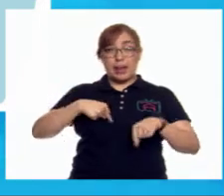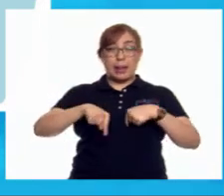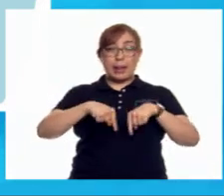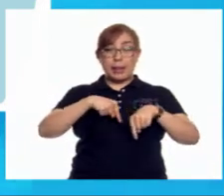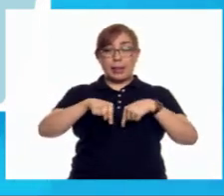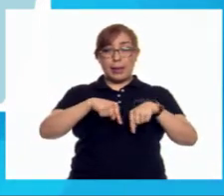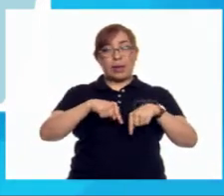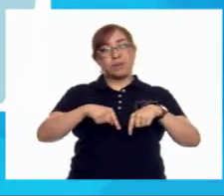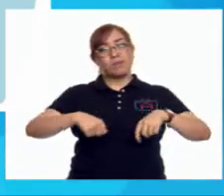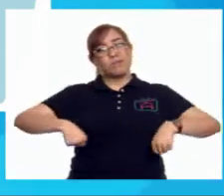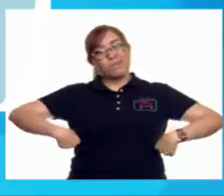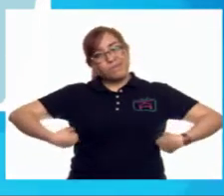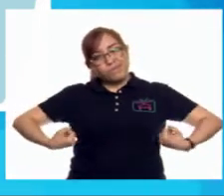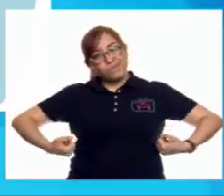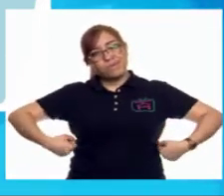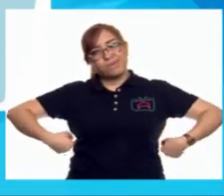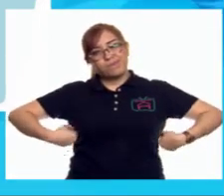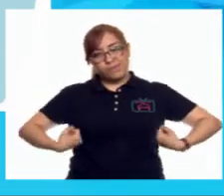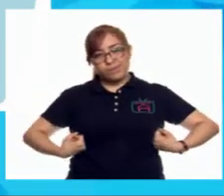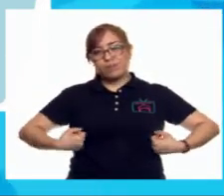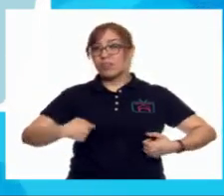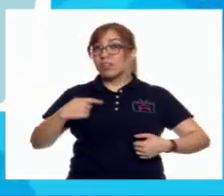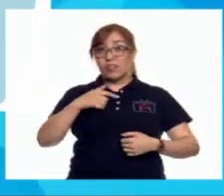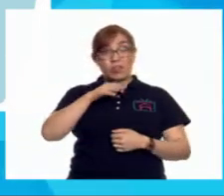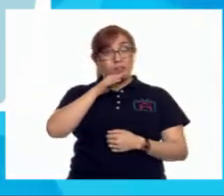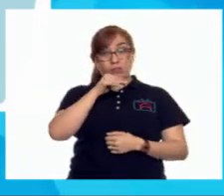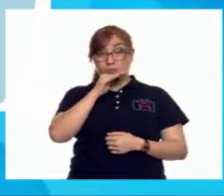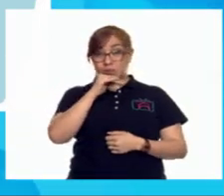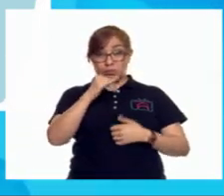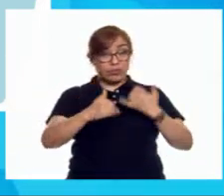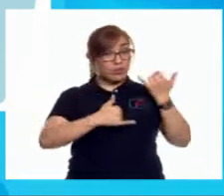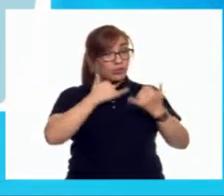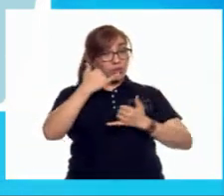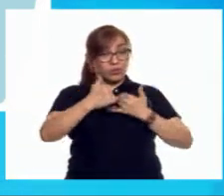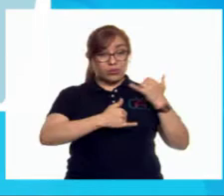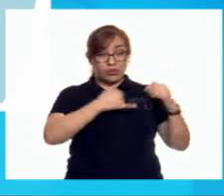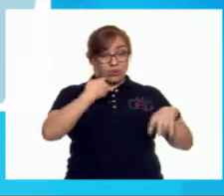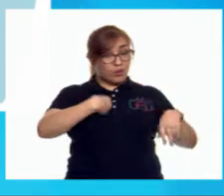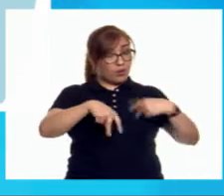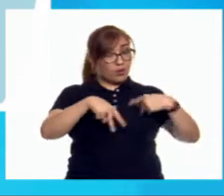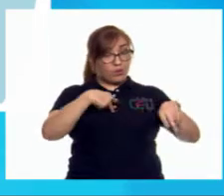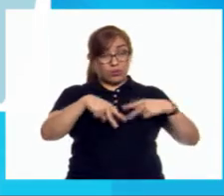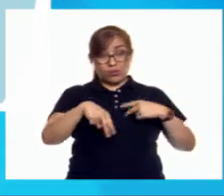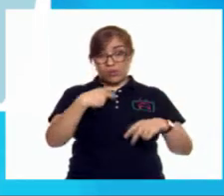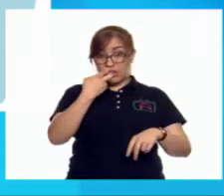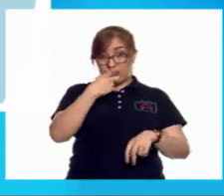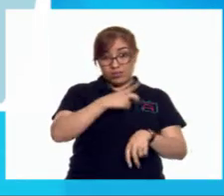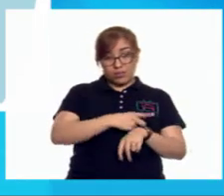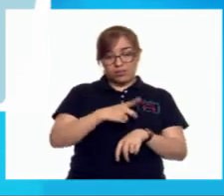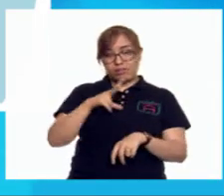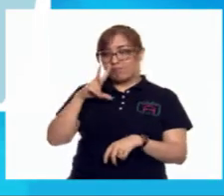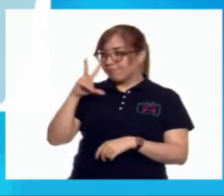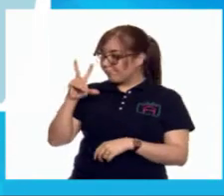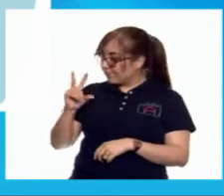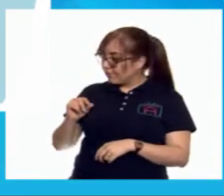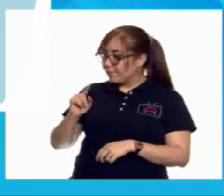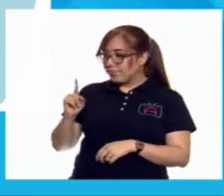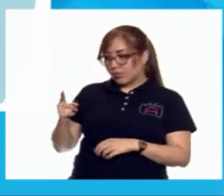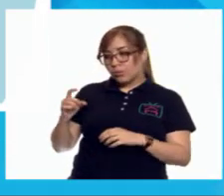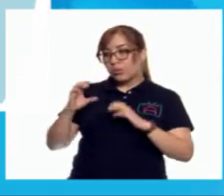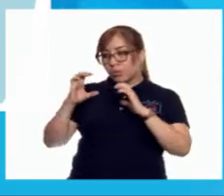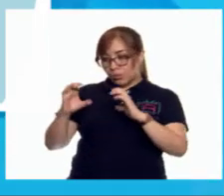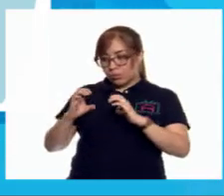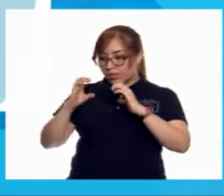semanas. ¿Y no voy a poder jugar fútbol esos días? No, Pedro, tienes que